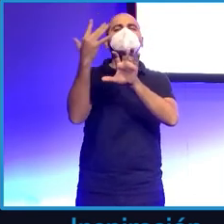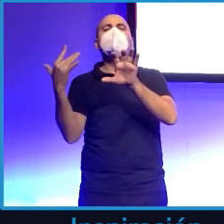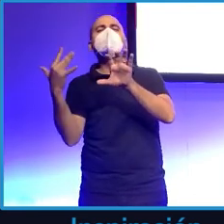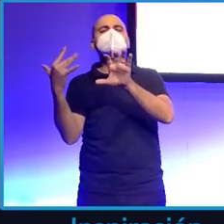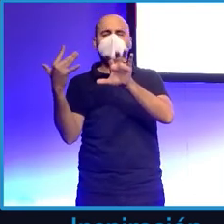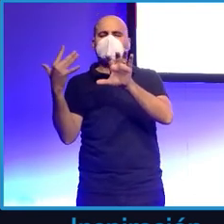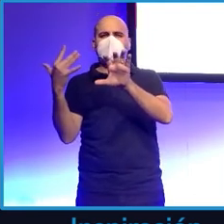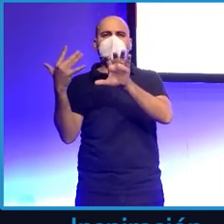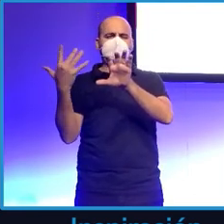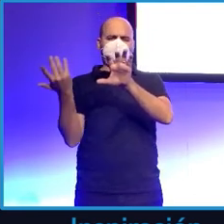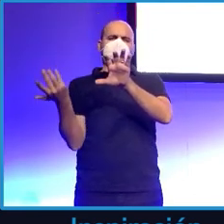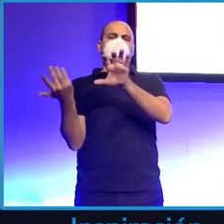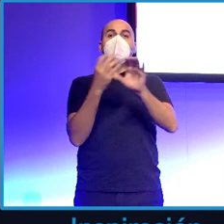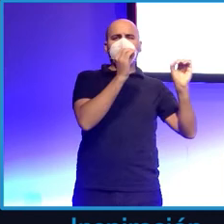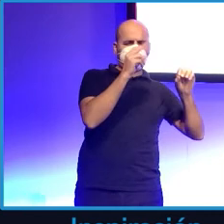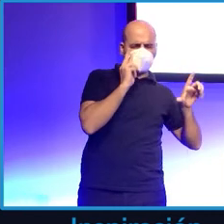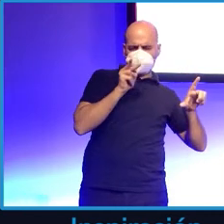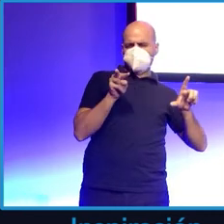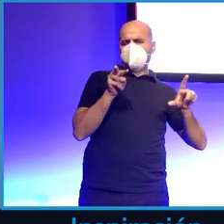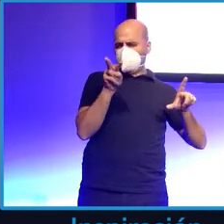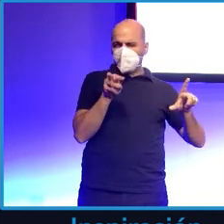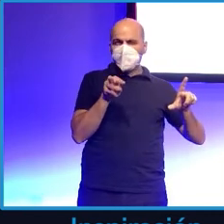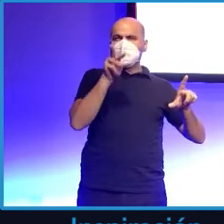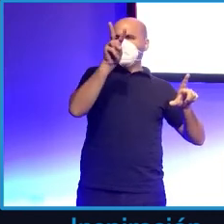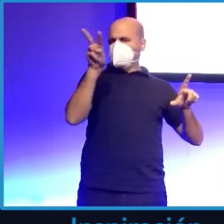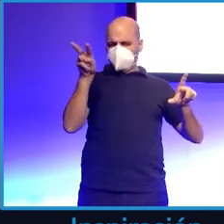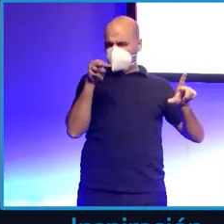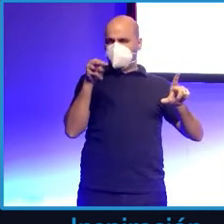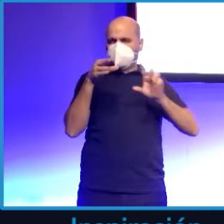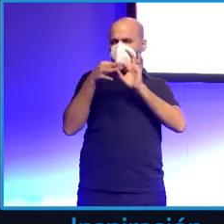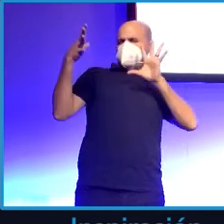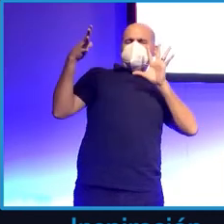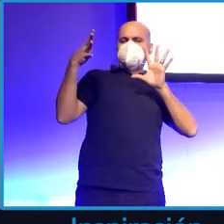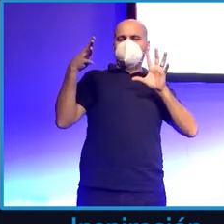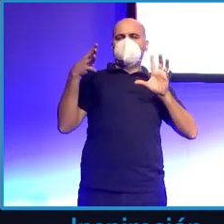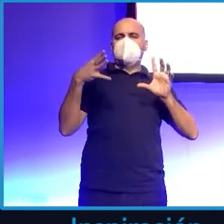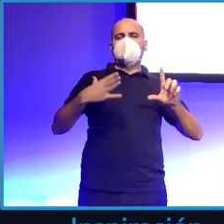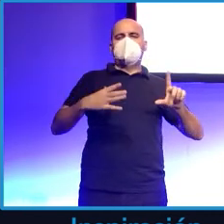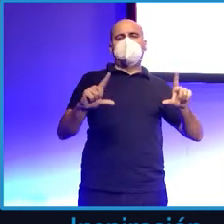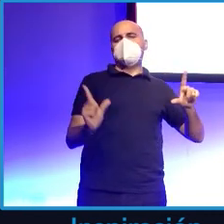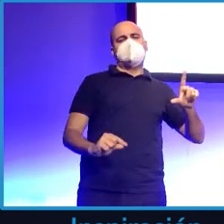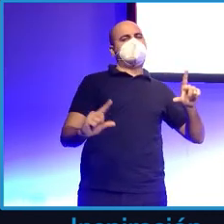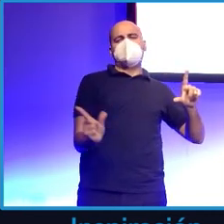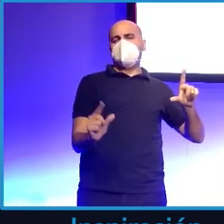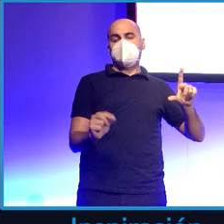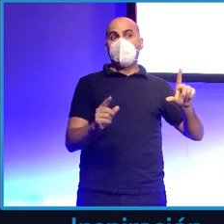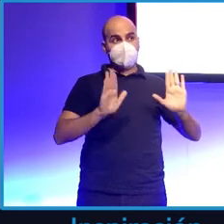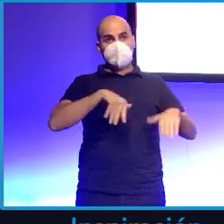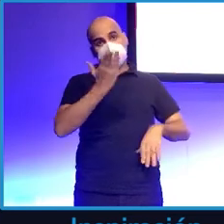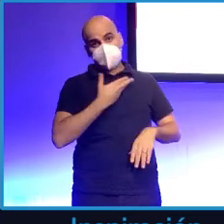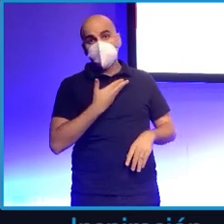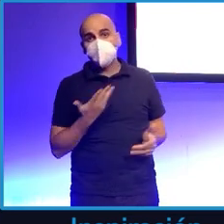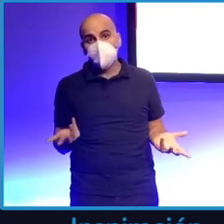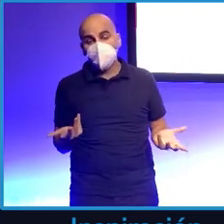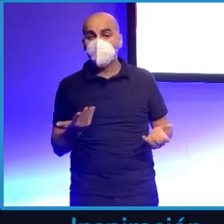ver no queda natural por lo tanto ese enlace o vale muy poco o incluso te puede llegar a perjudicar con lo cual en ese aspecto sí que tenemos que cuidar